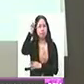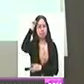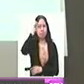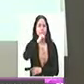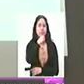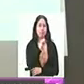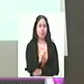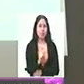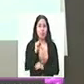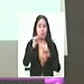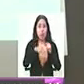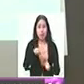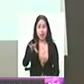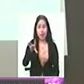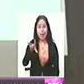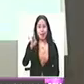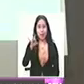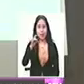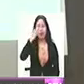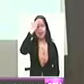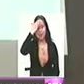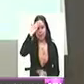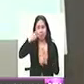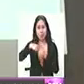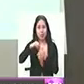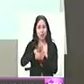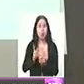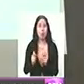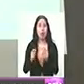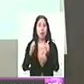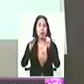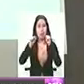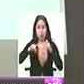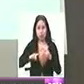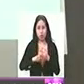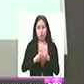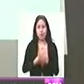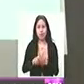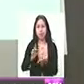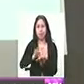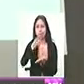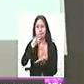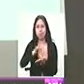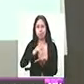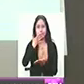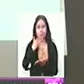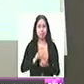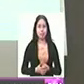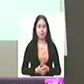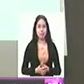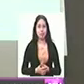la detección oportuna de casos y el inicio precoz de sus